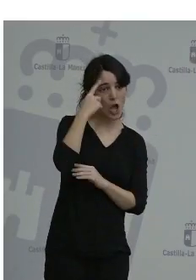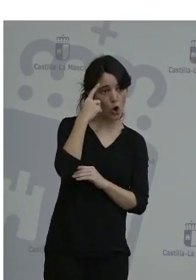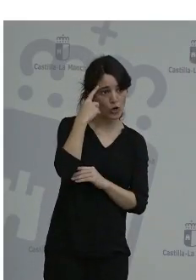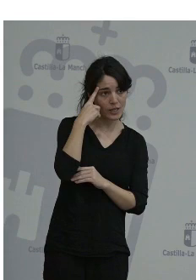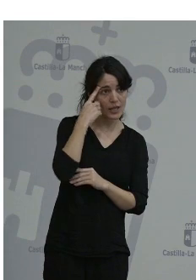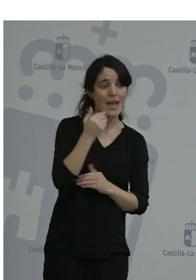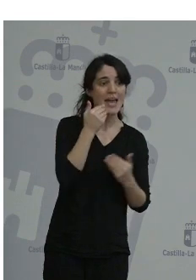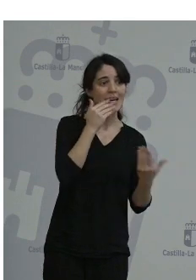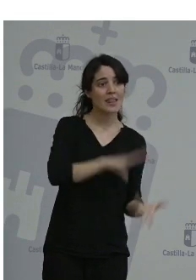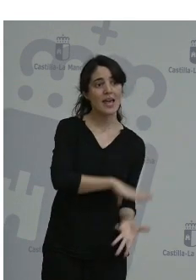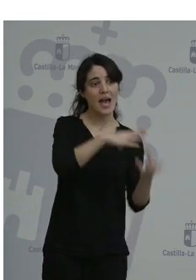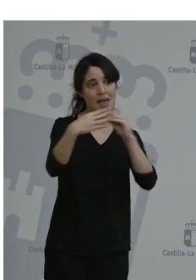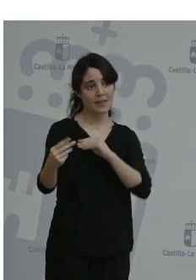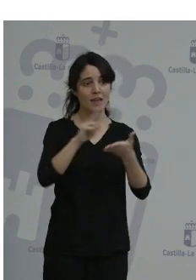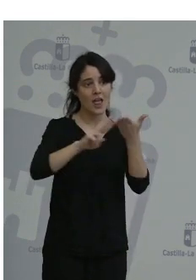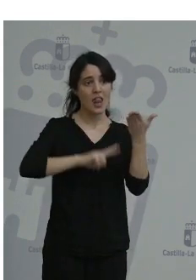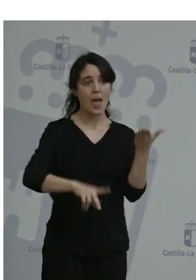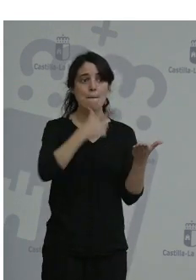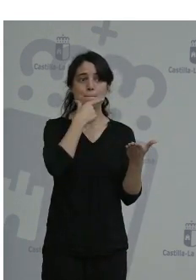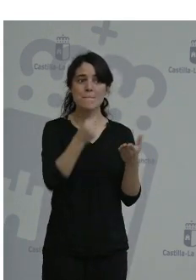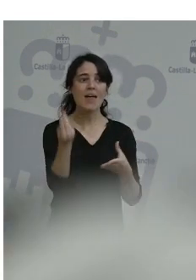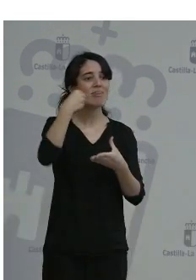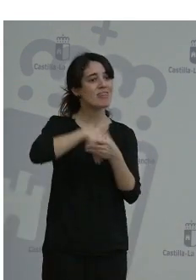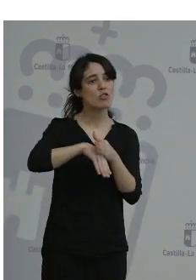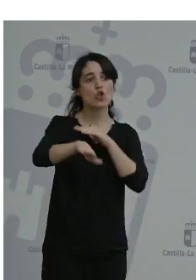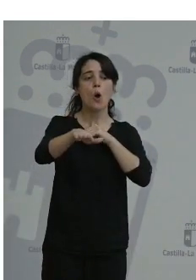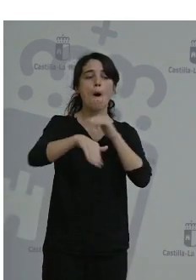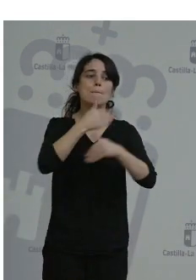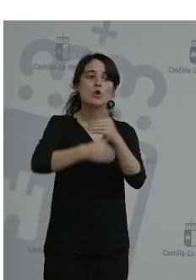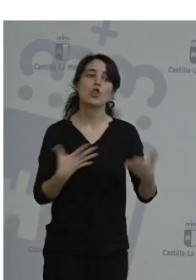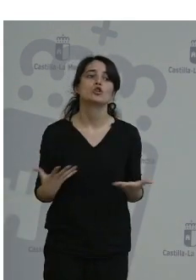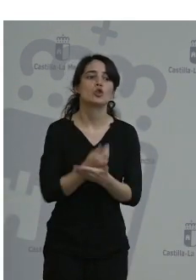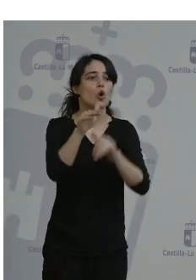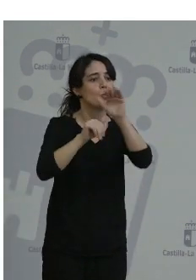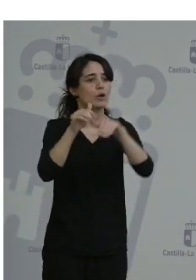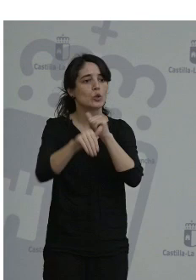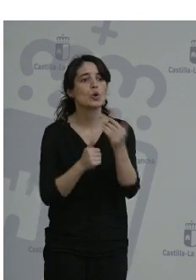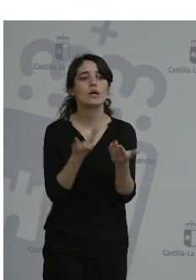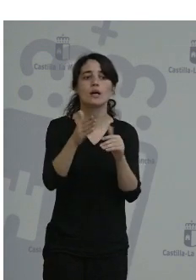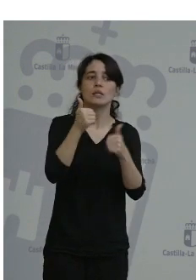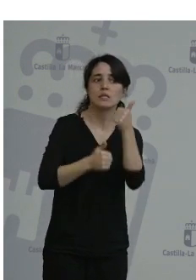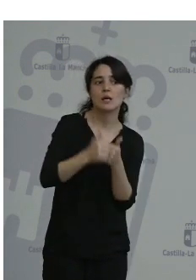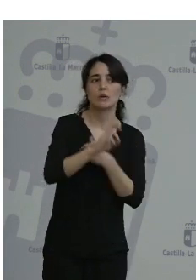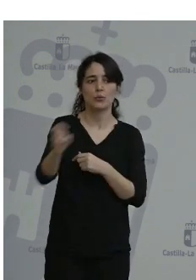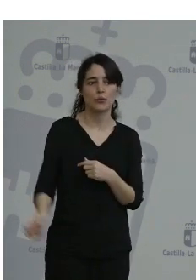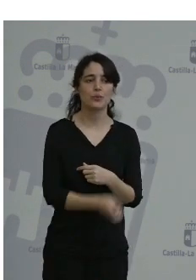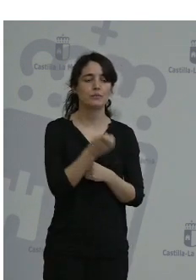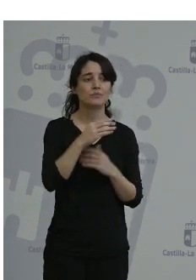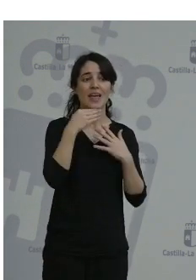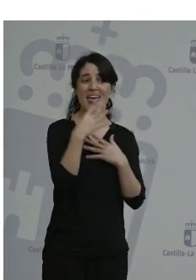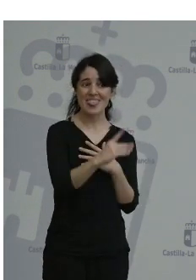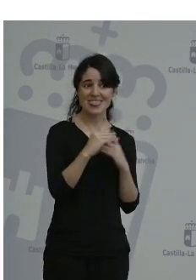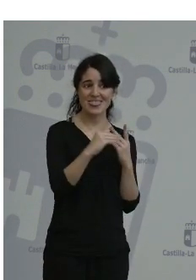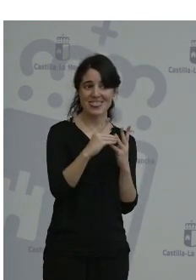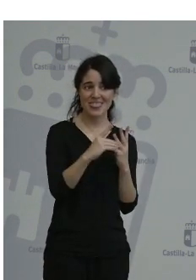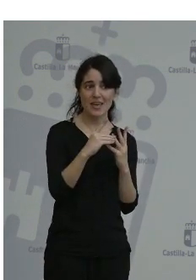Adaptación a lectura fácil de todo el proceso de convocatoria, temarios, exámenes, etc. D. Modificación de